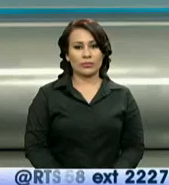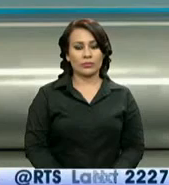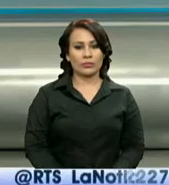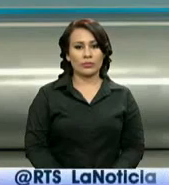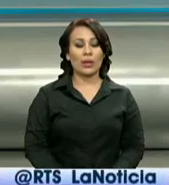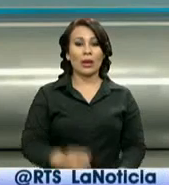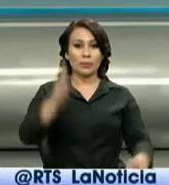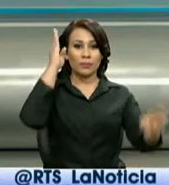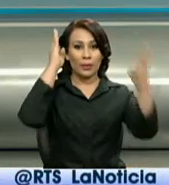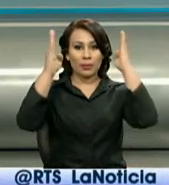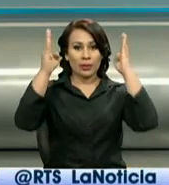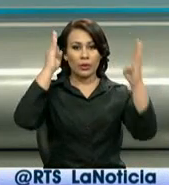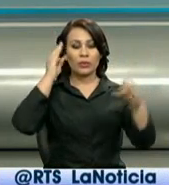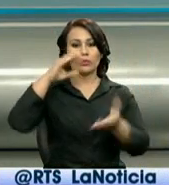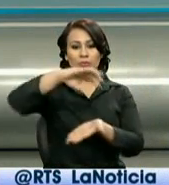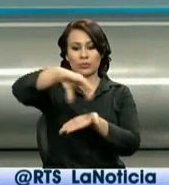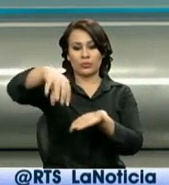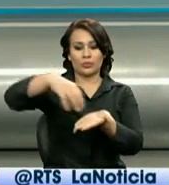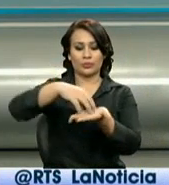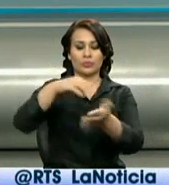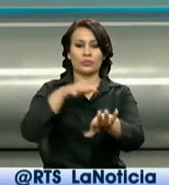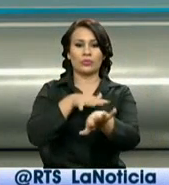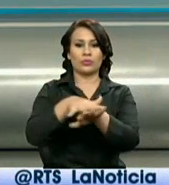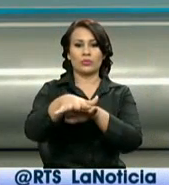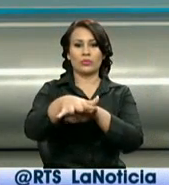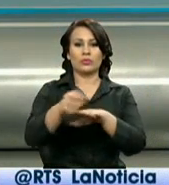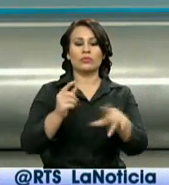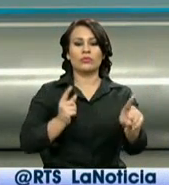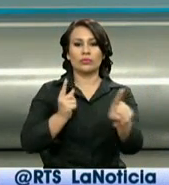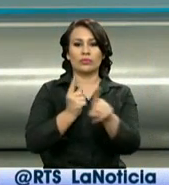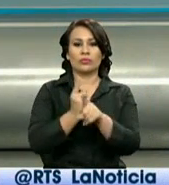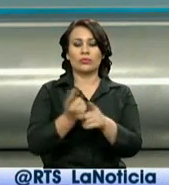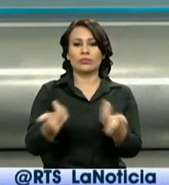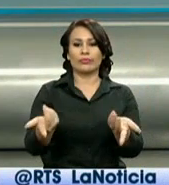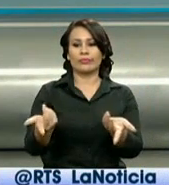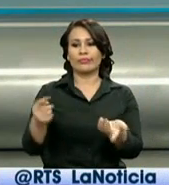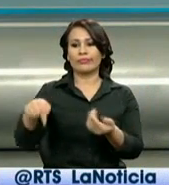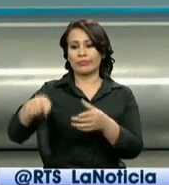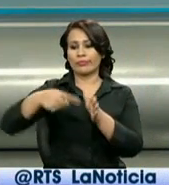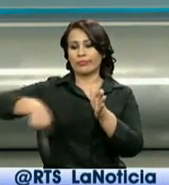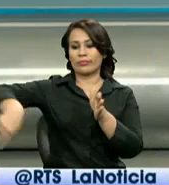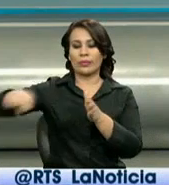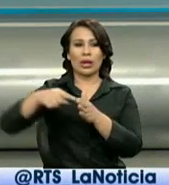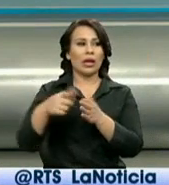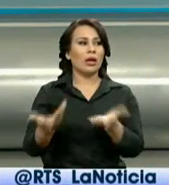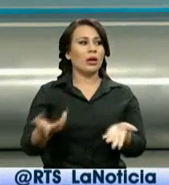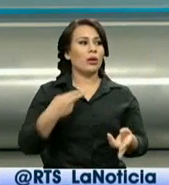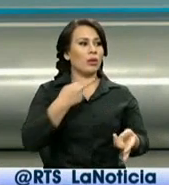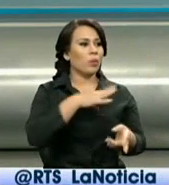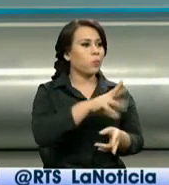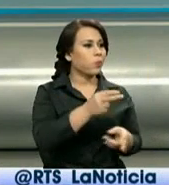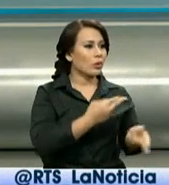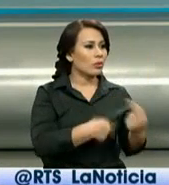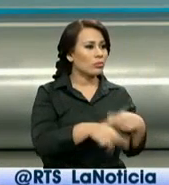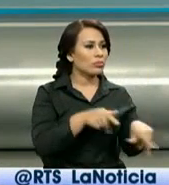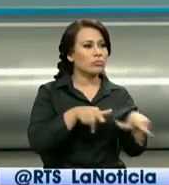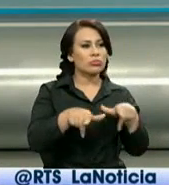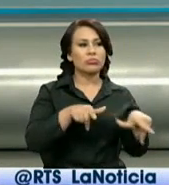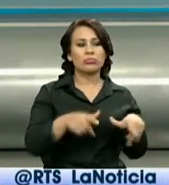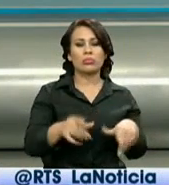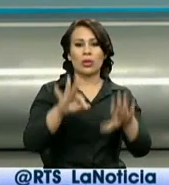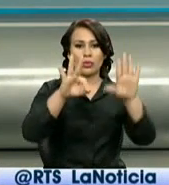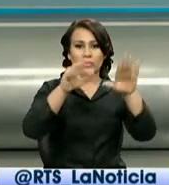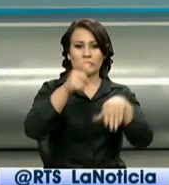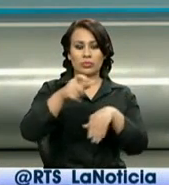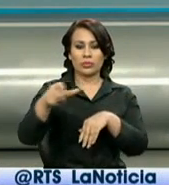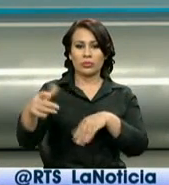En Babahoyo, provincia de Los Ríos, la policía desarticuló una supuesta banda delictiva dedicada al robo de locales comerciales y transeúntes. 8